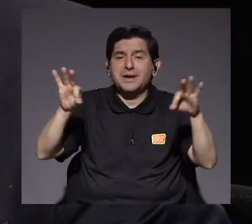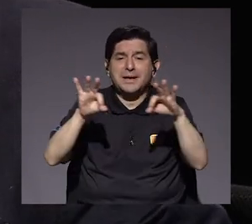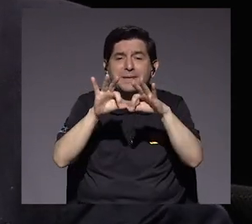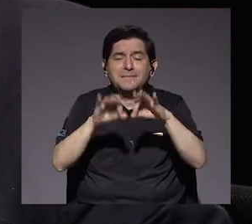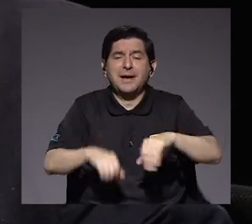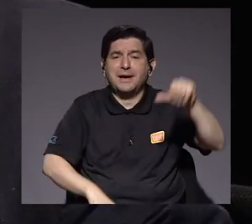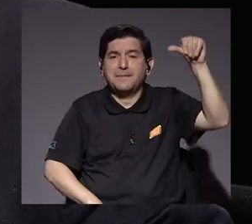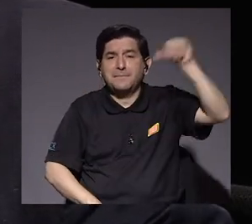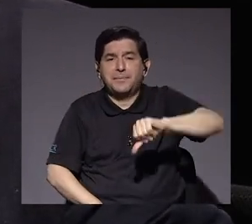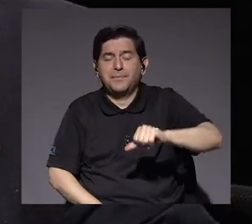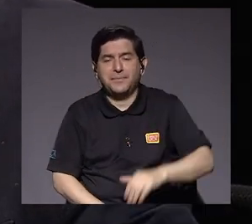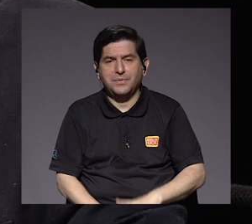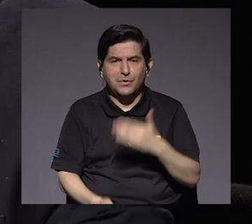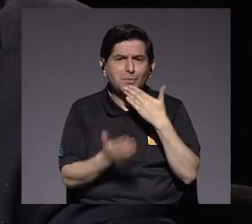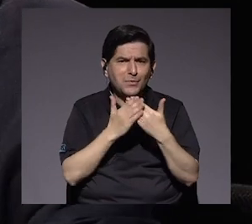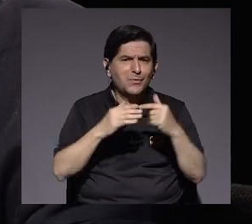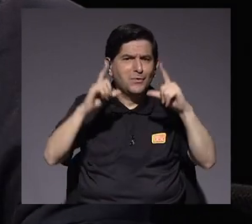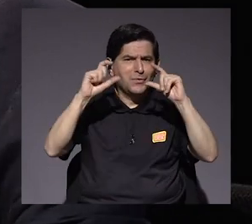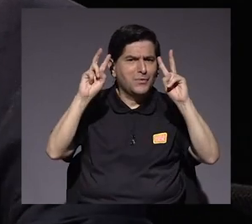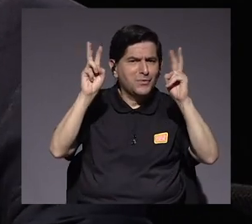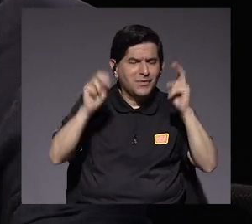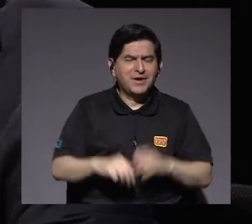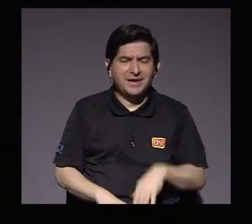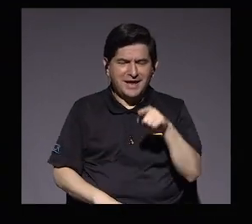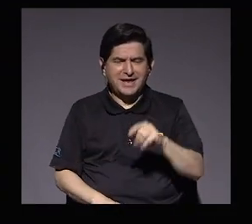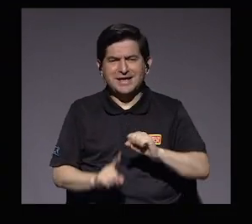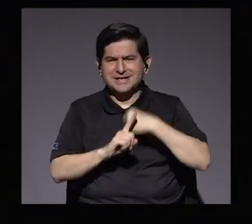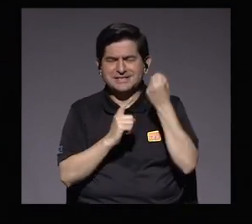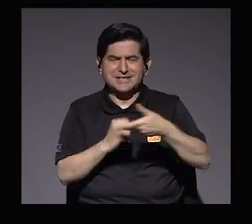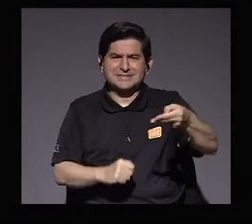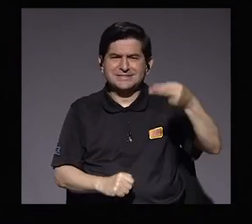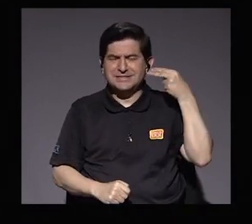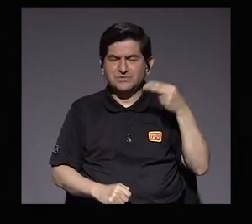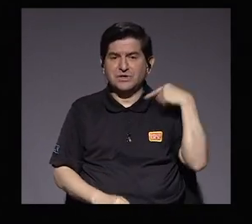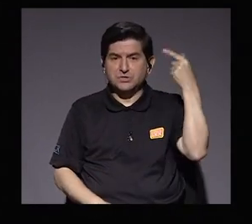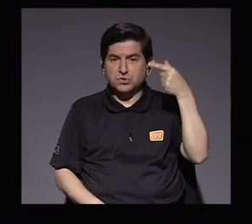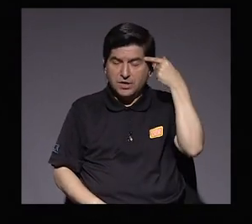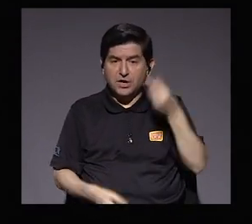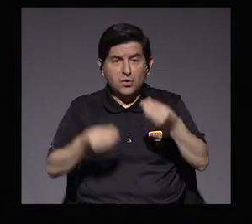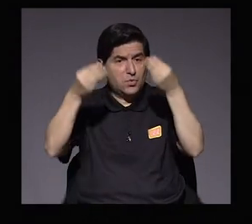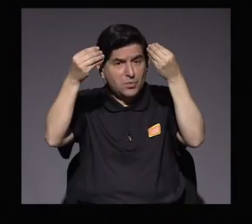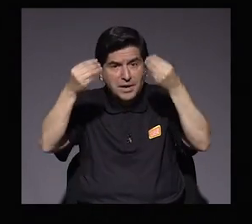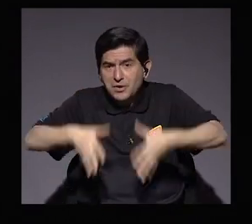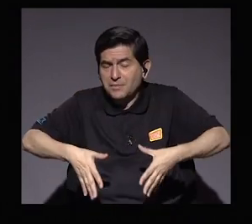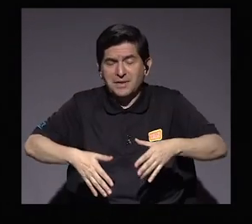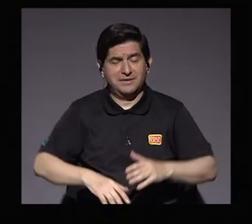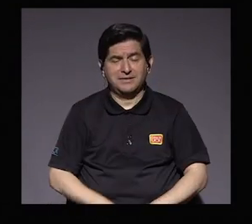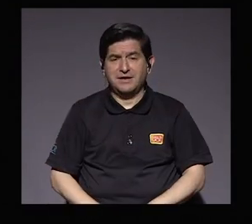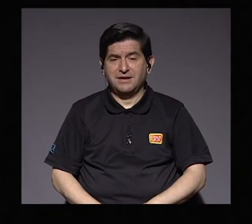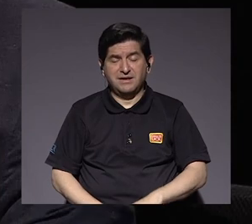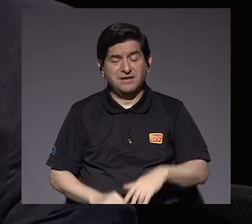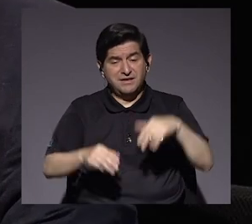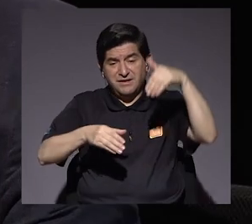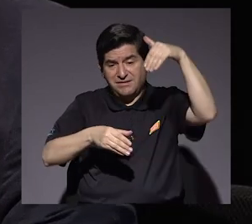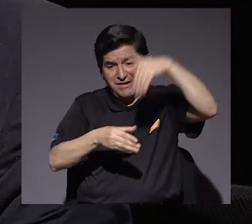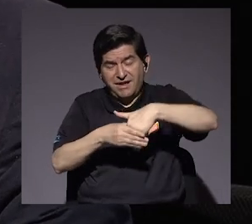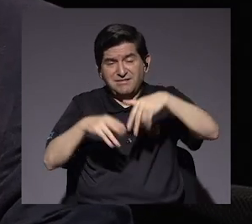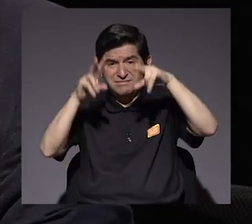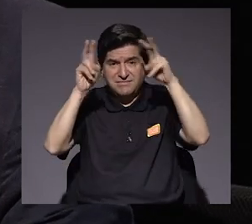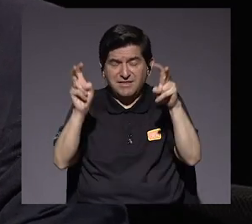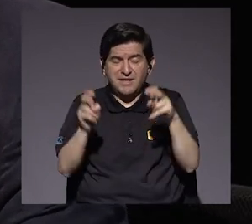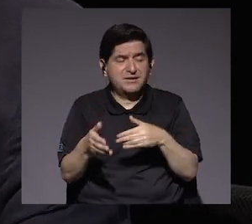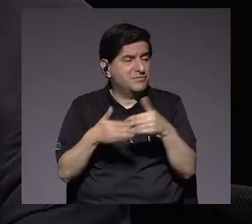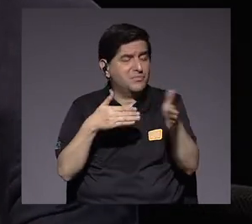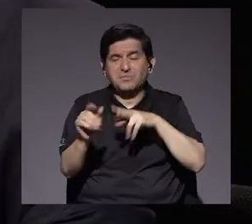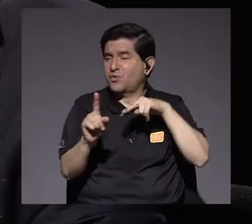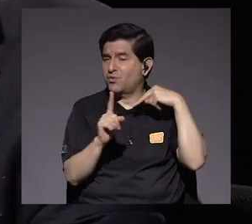buena imagen que tienen en este momento. Buena esa, fotografía, genial. Esa visión coyunturalista me parece que este gobierno debería perderla de por sí y entrarle a los